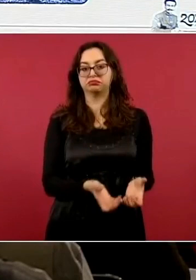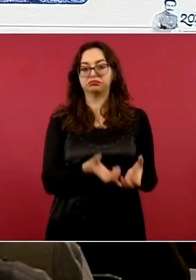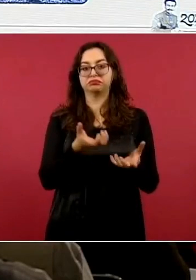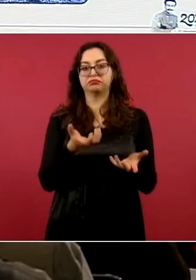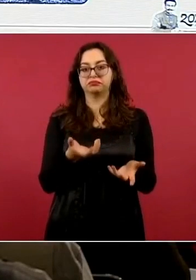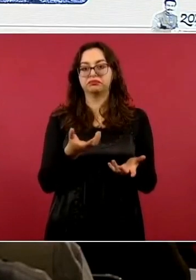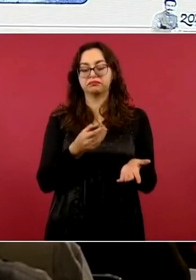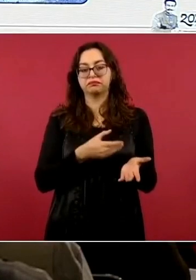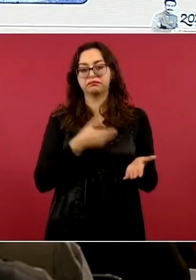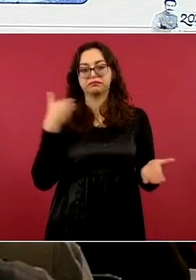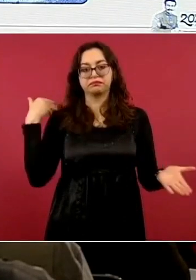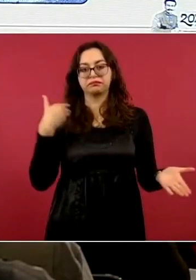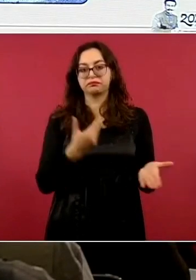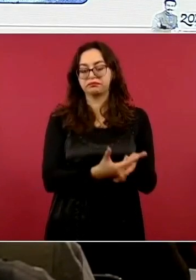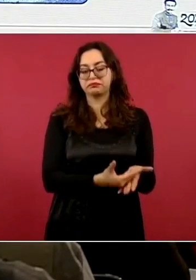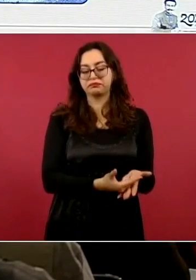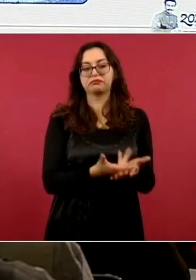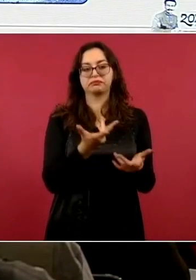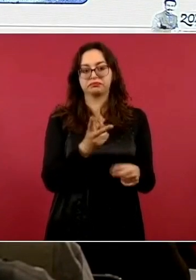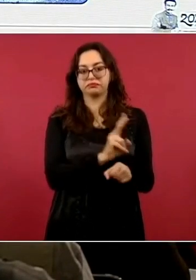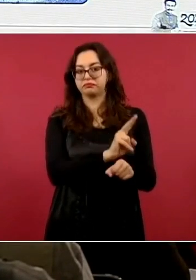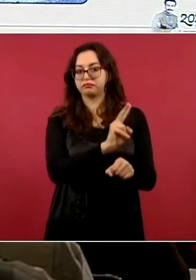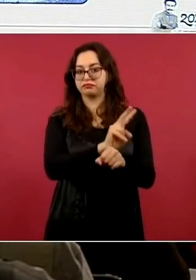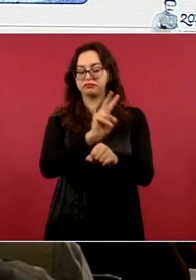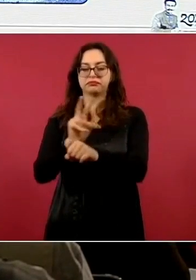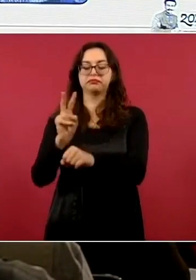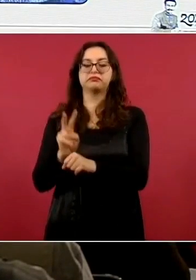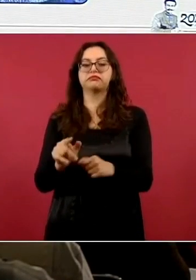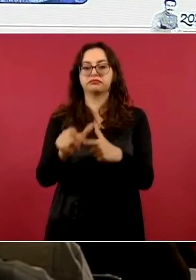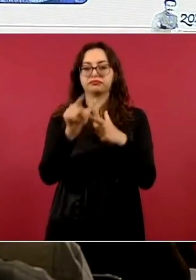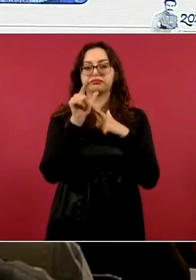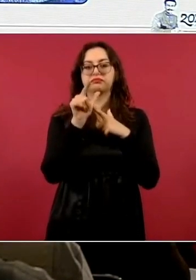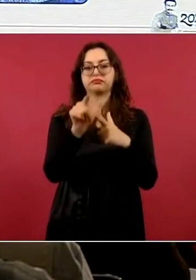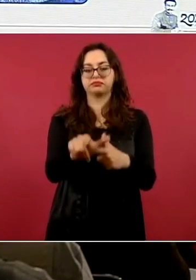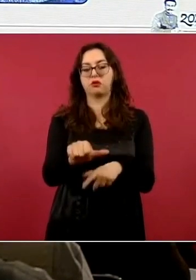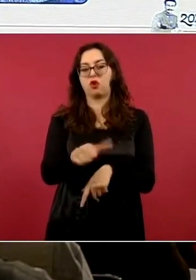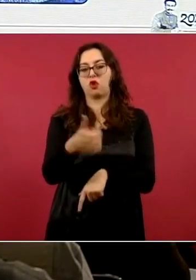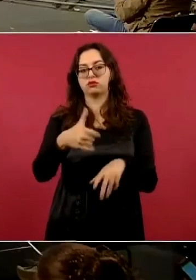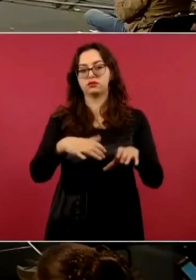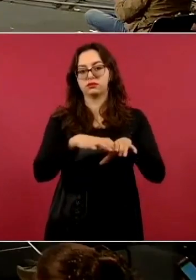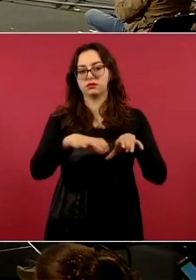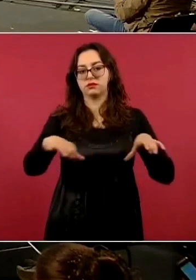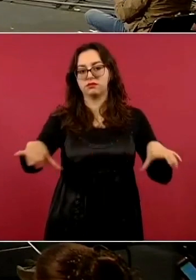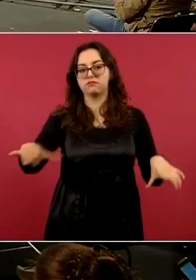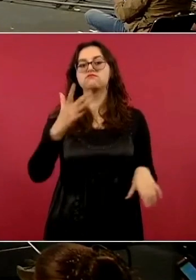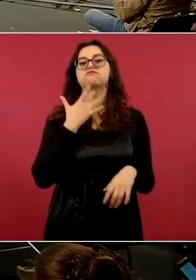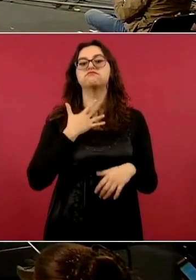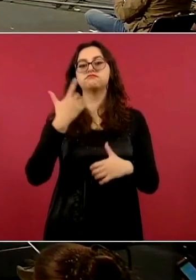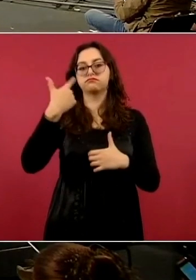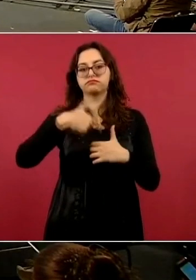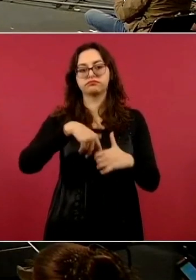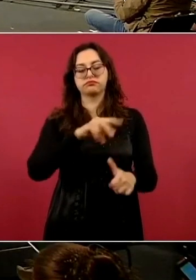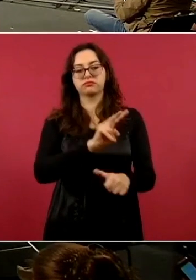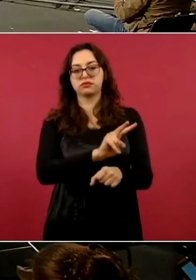a través de todo el despliegue que se tiene sobre estos once ductos prioritarios adelante